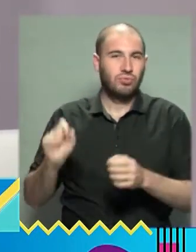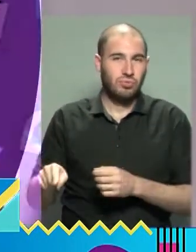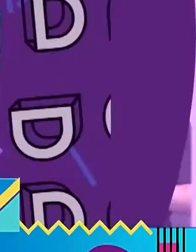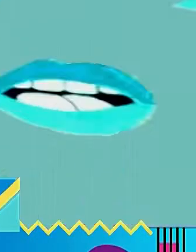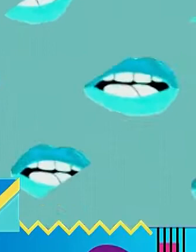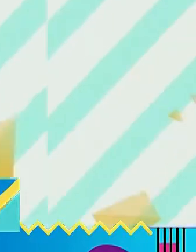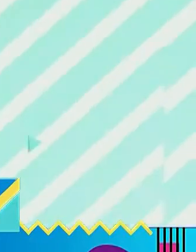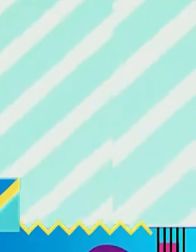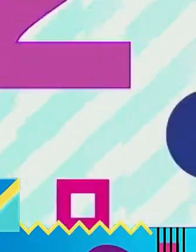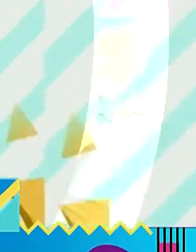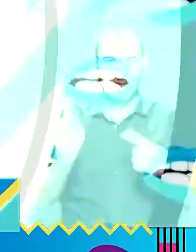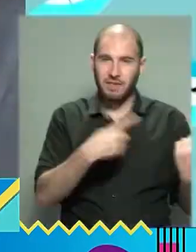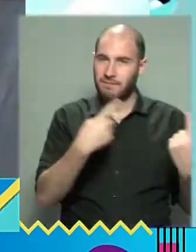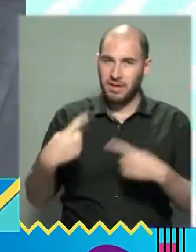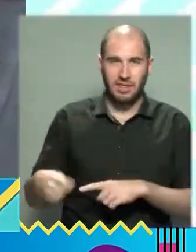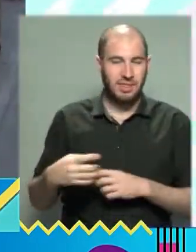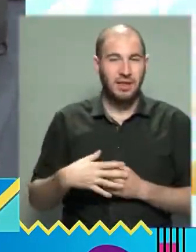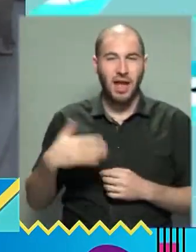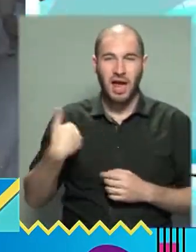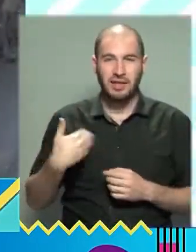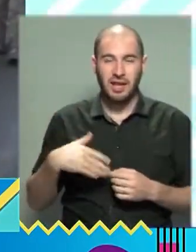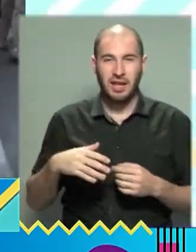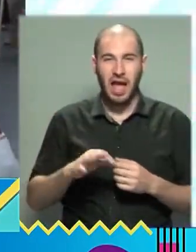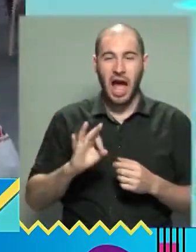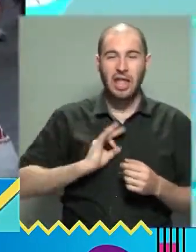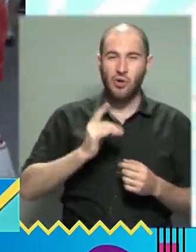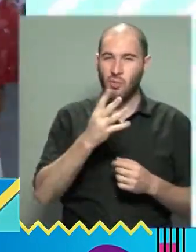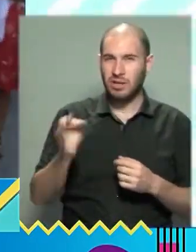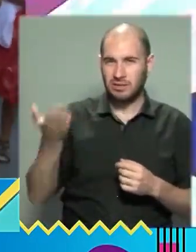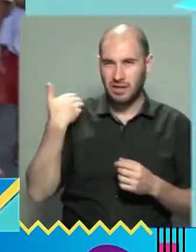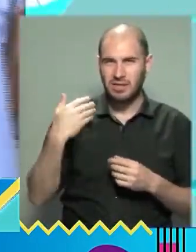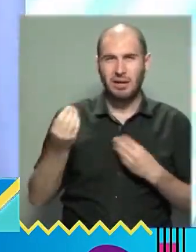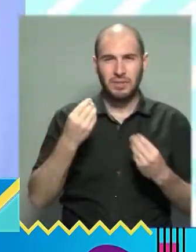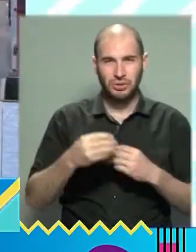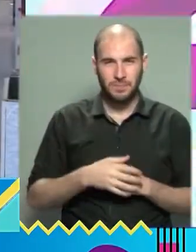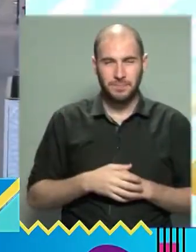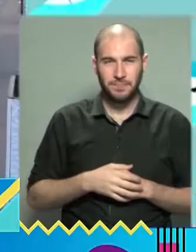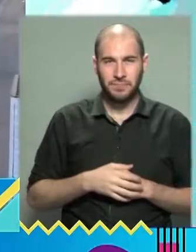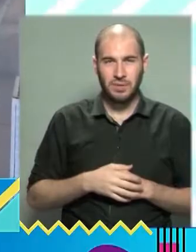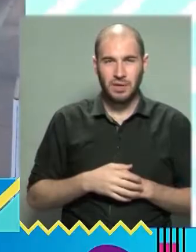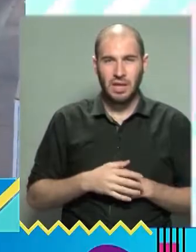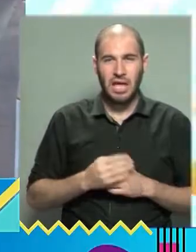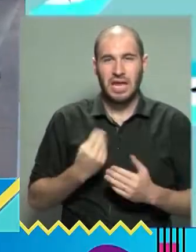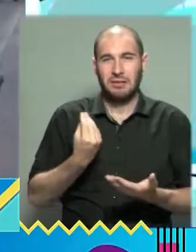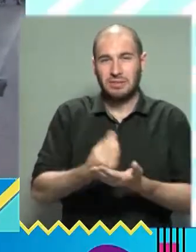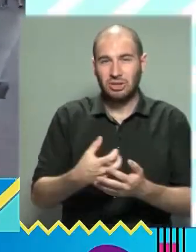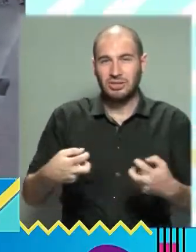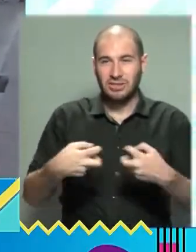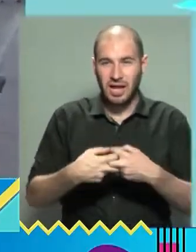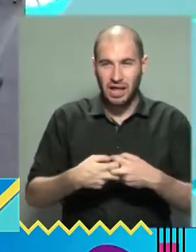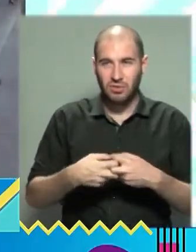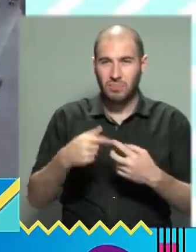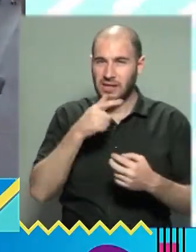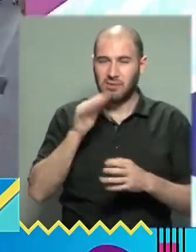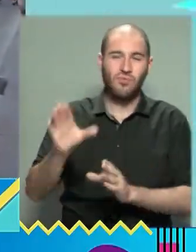son cosas totalmente distintas. Yo creo que en la Argentina, los últimos 40 años, lo que ha sucedido es que la representación sindical está